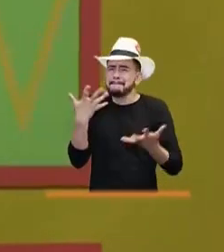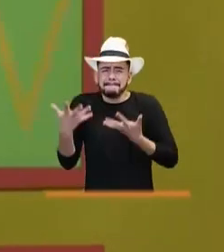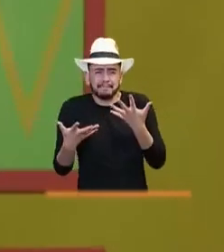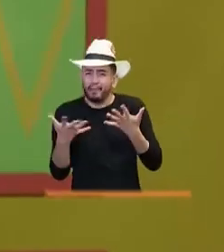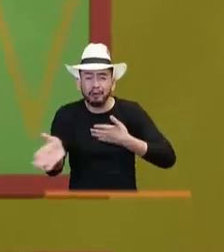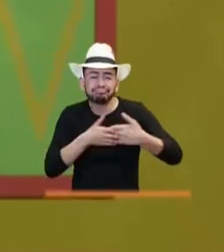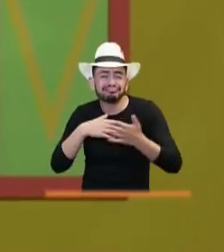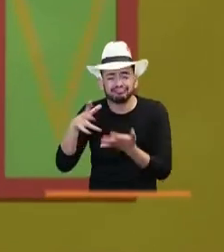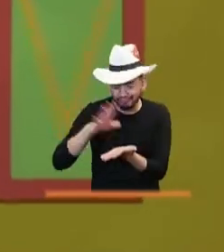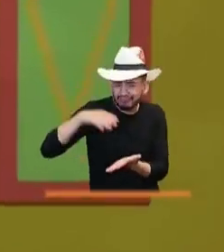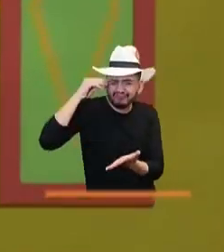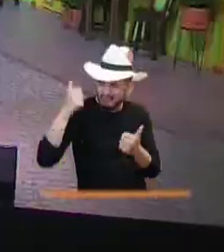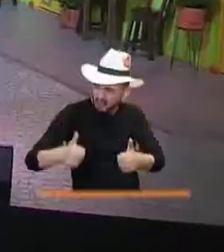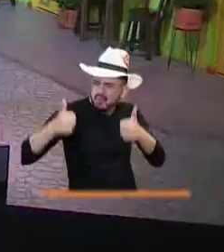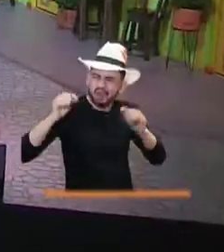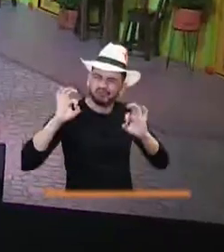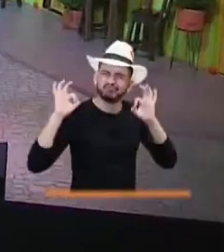mejor aprendizaje.